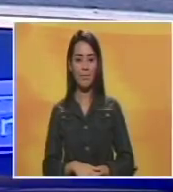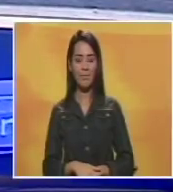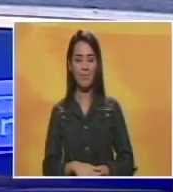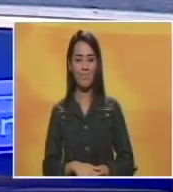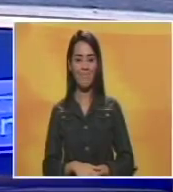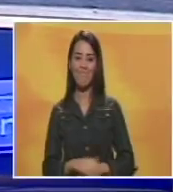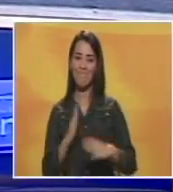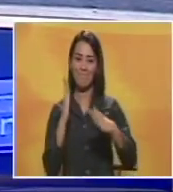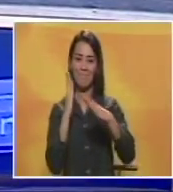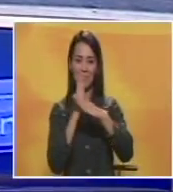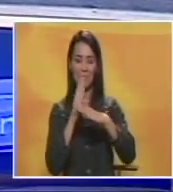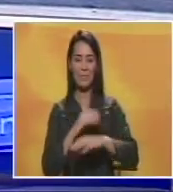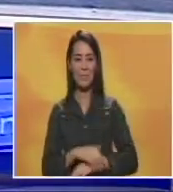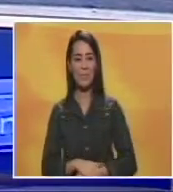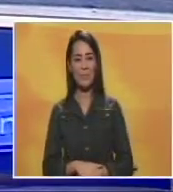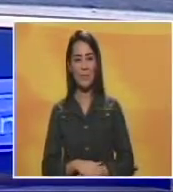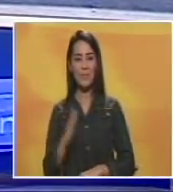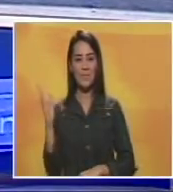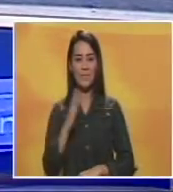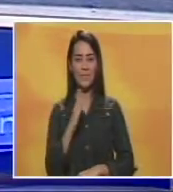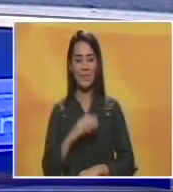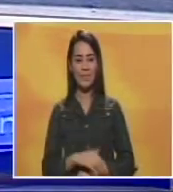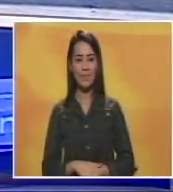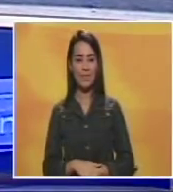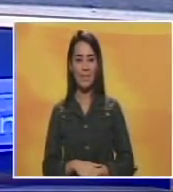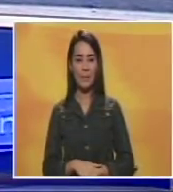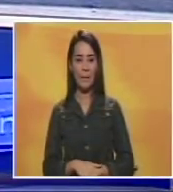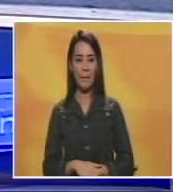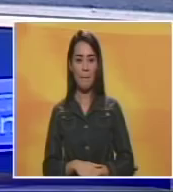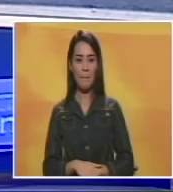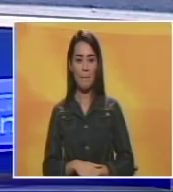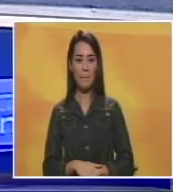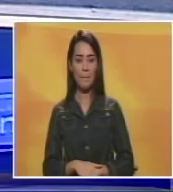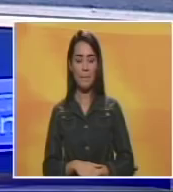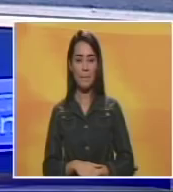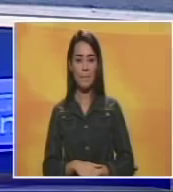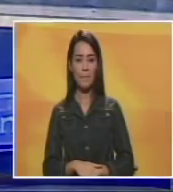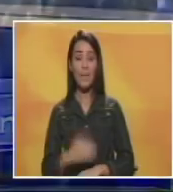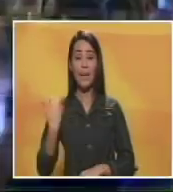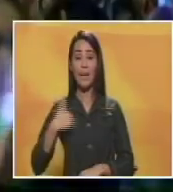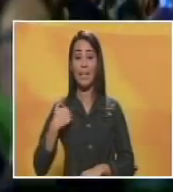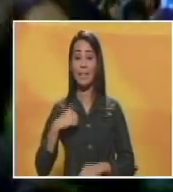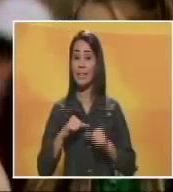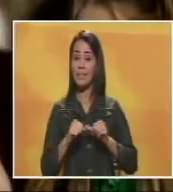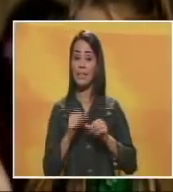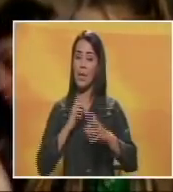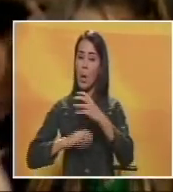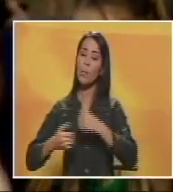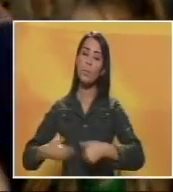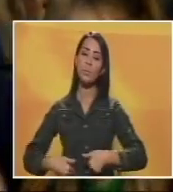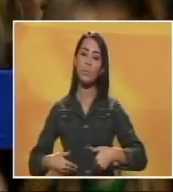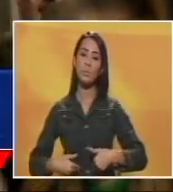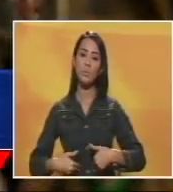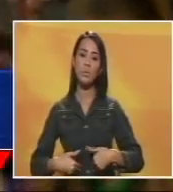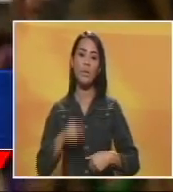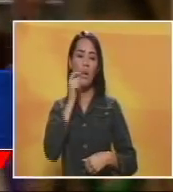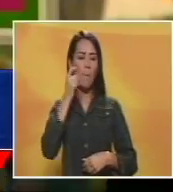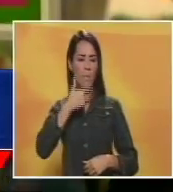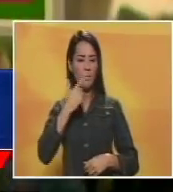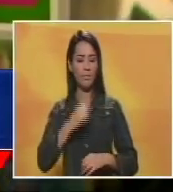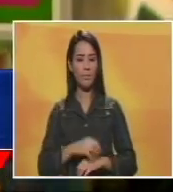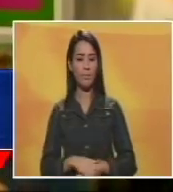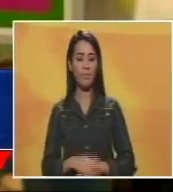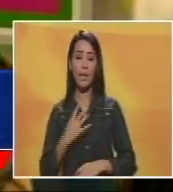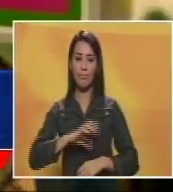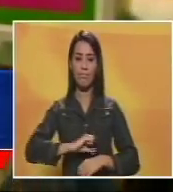Amigos, momento de hacer nuestra primera pausa. Al regreso, ni una menos. Argentina marcha contra la violencia machista y en favor de despenalizar